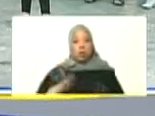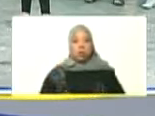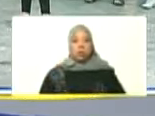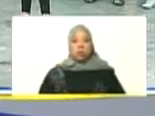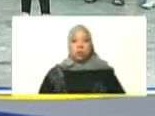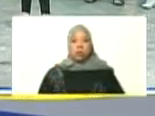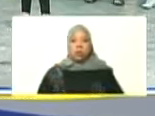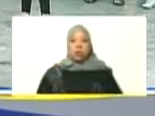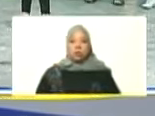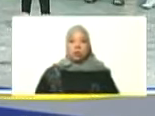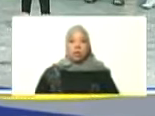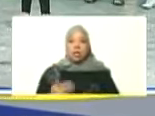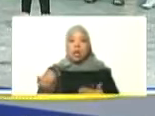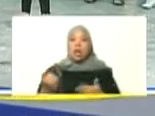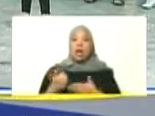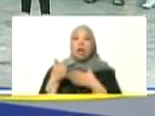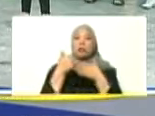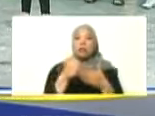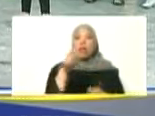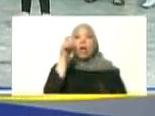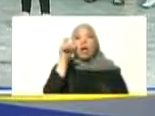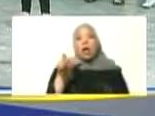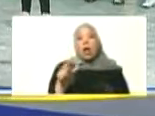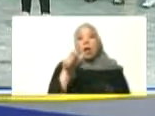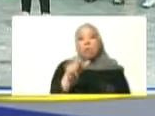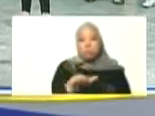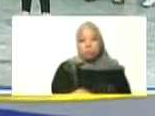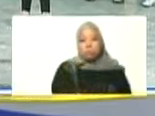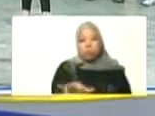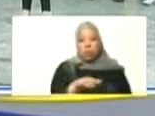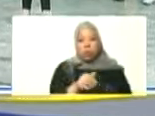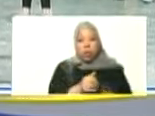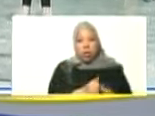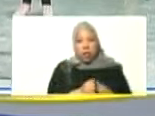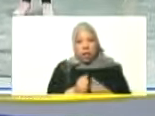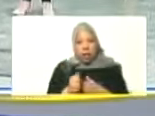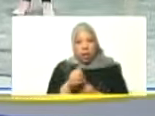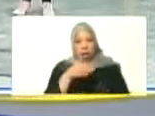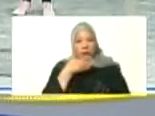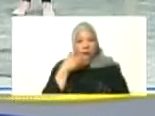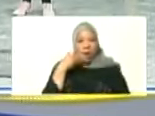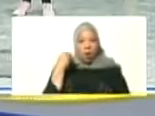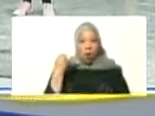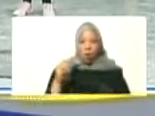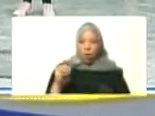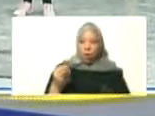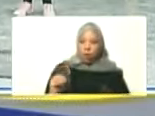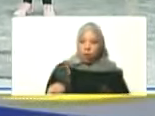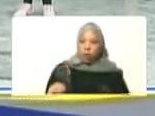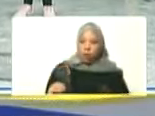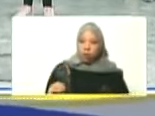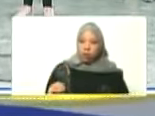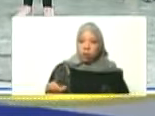de servir al pueblo. Y esta muchacha, líder joven, jovencita,